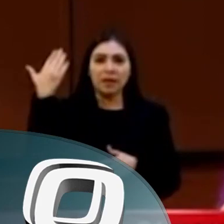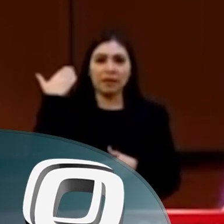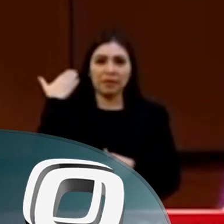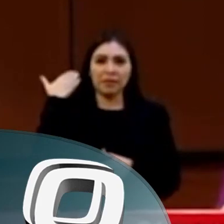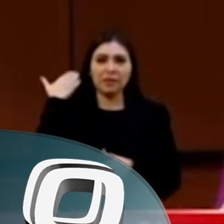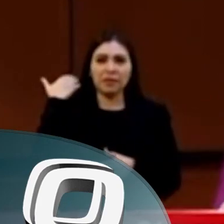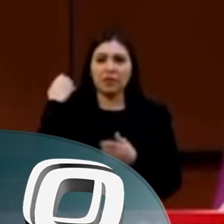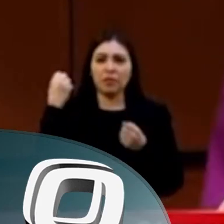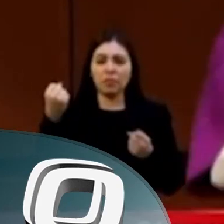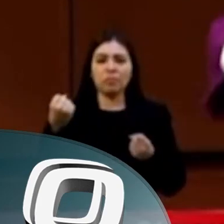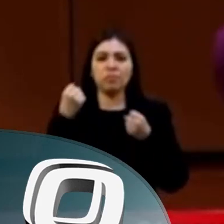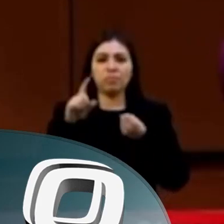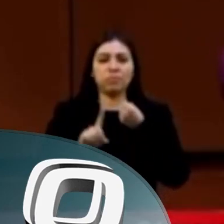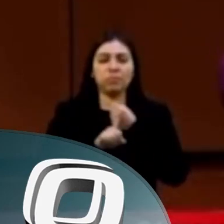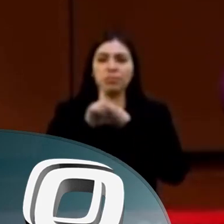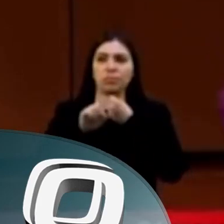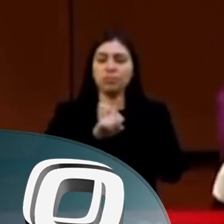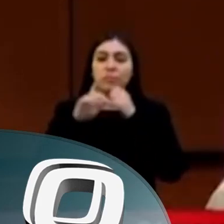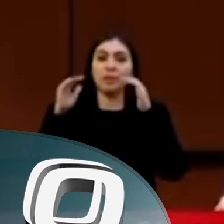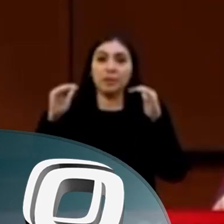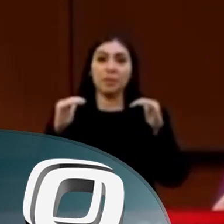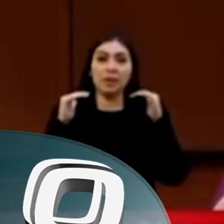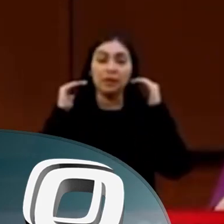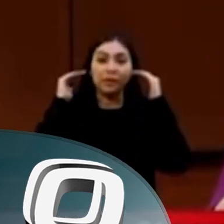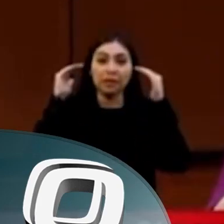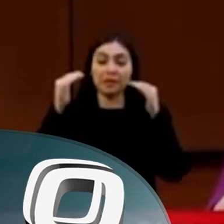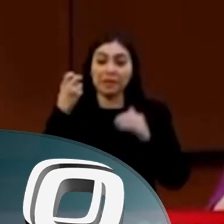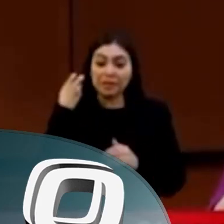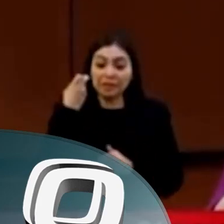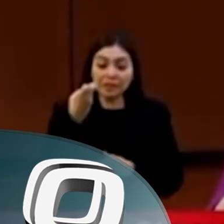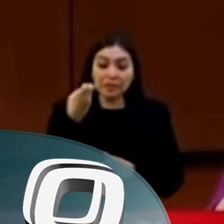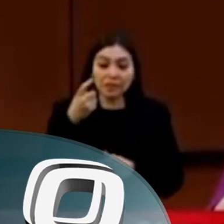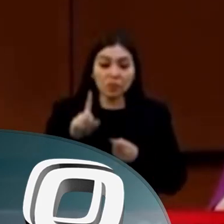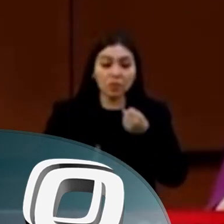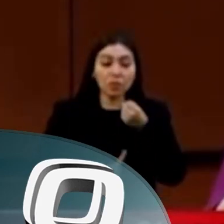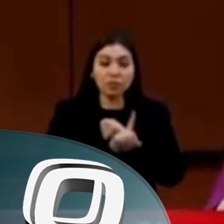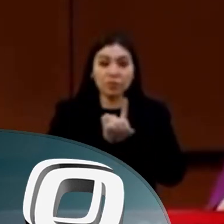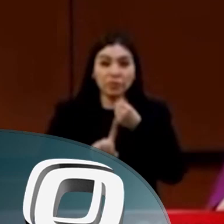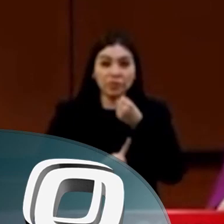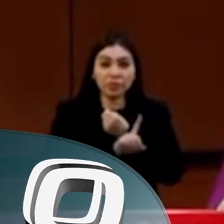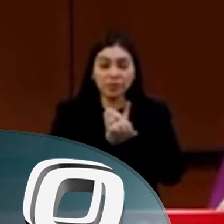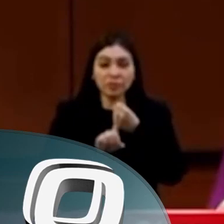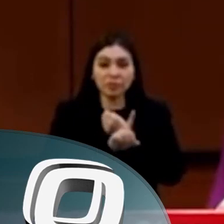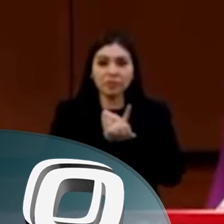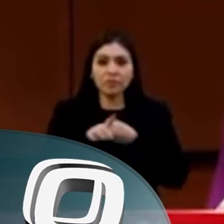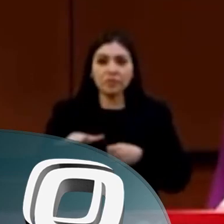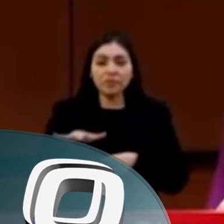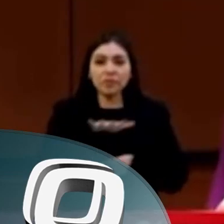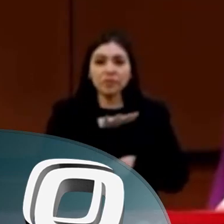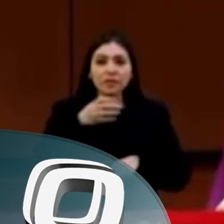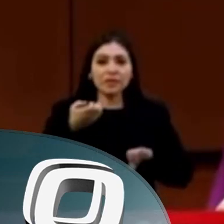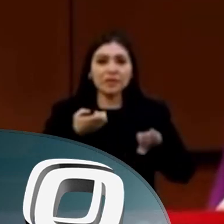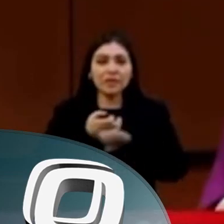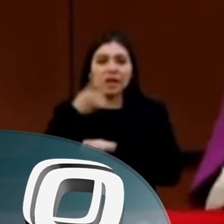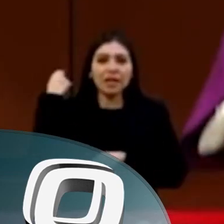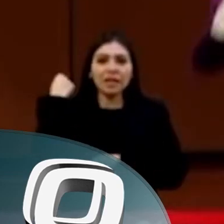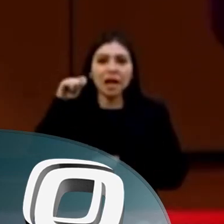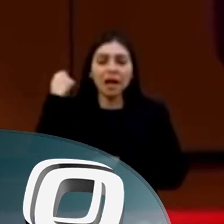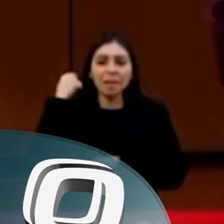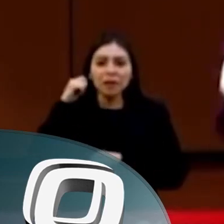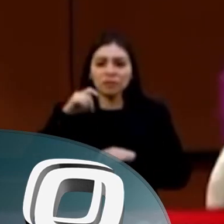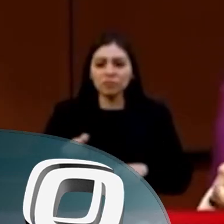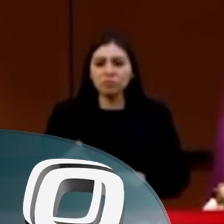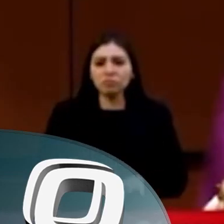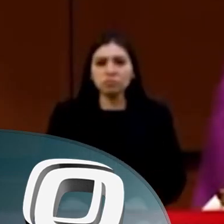tragedia mayor y en esa tragedia mayor se inundó el estado de Tabasco.